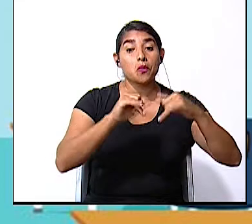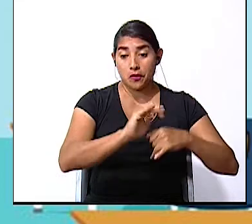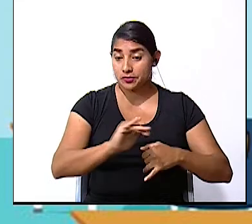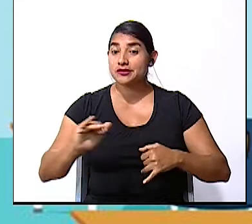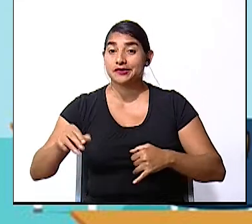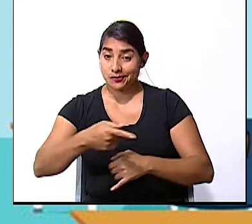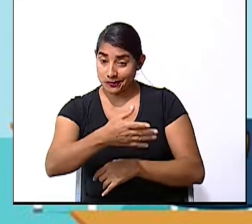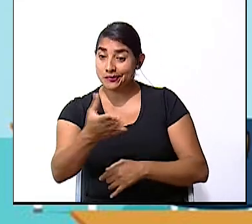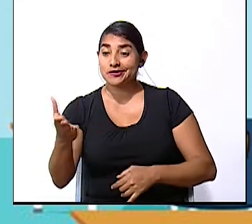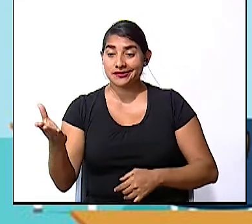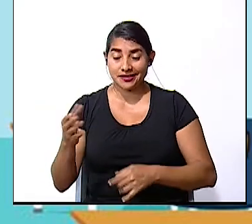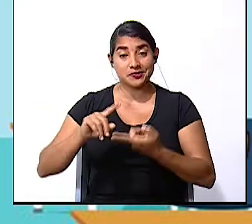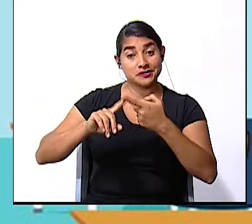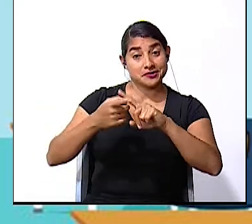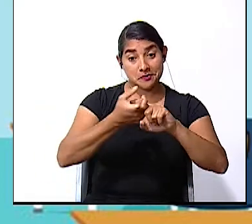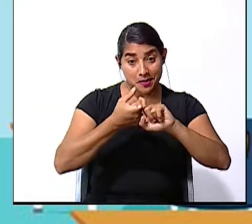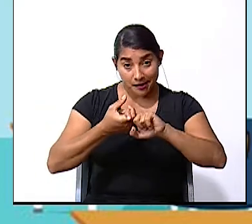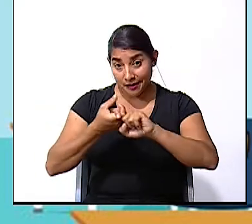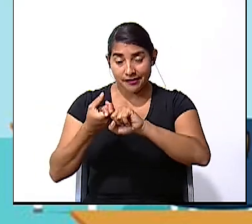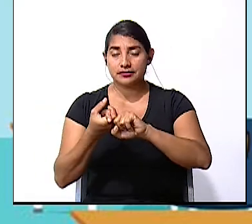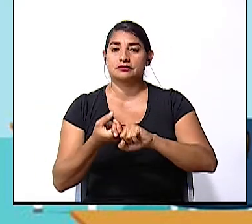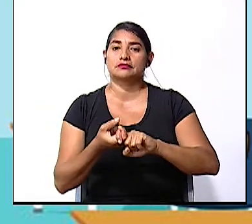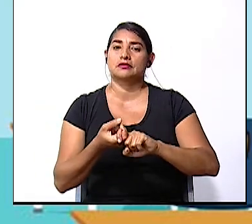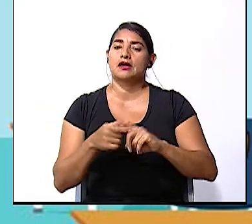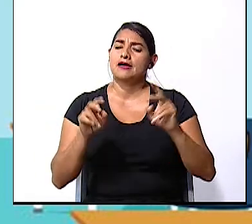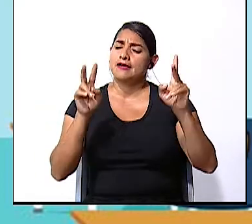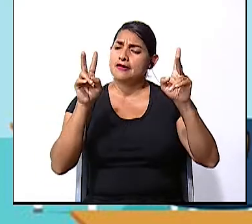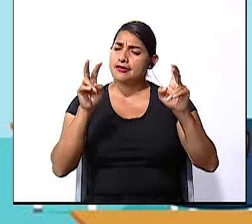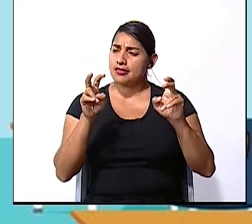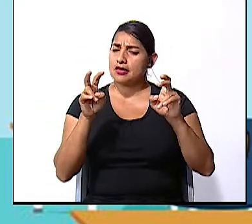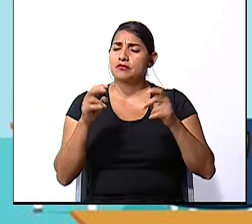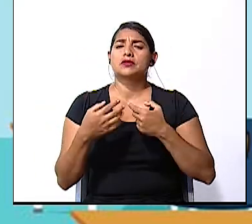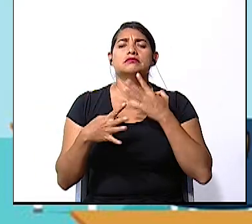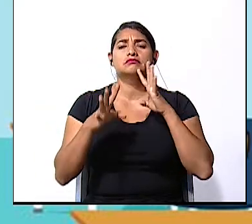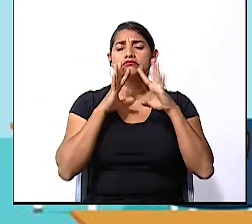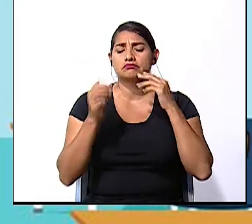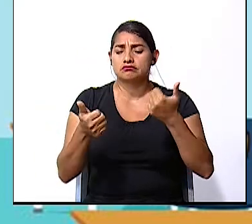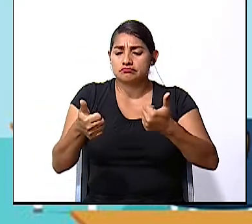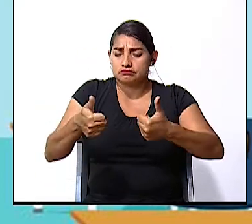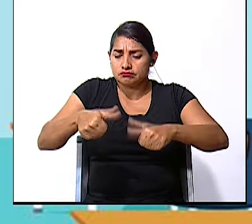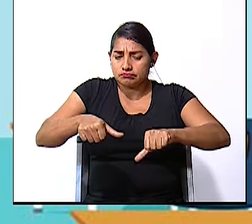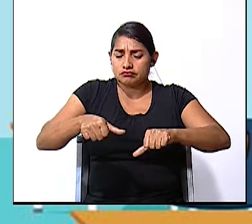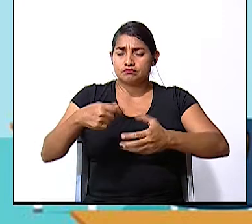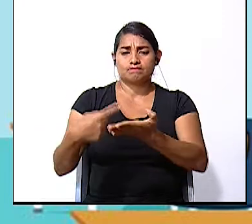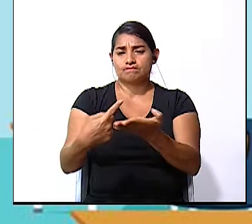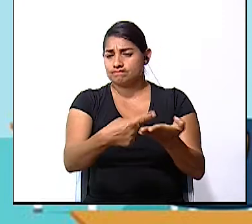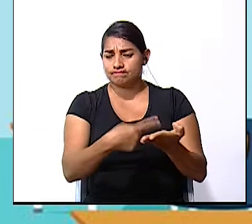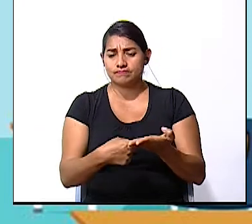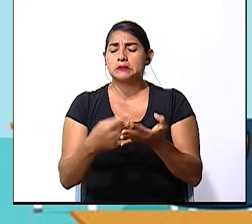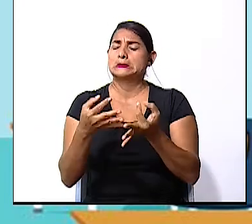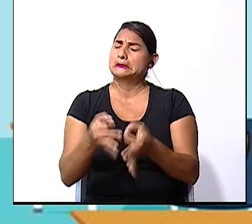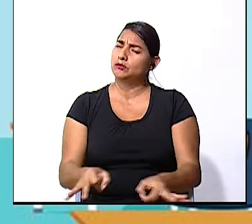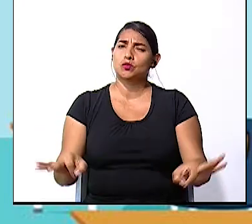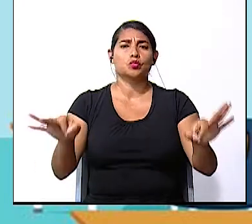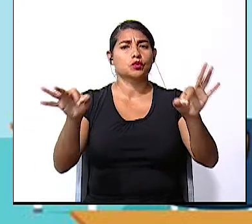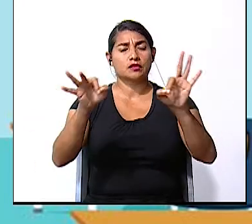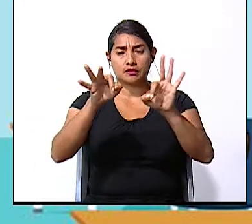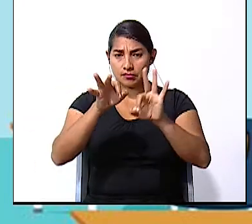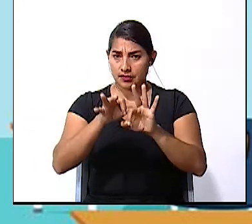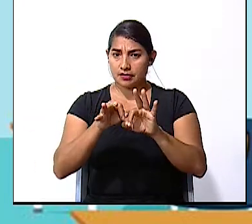incluso entre ustedes y sus amigos. El tema de ponernos de acuerdo en una discusión es muy